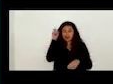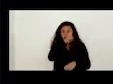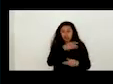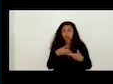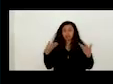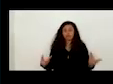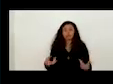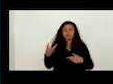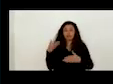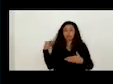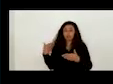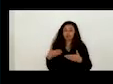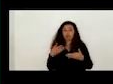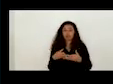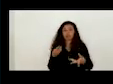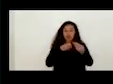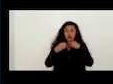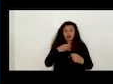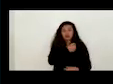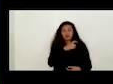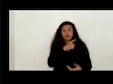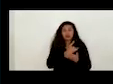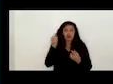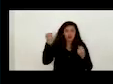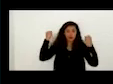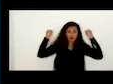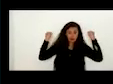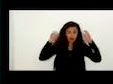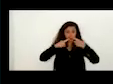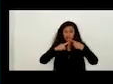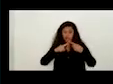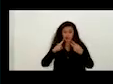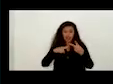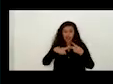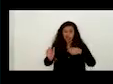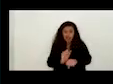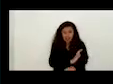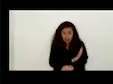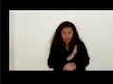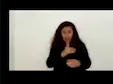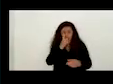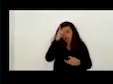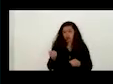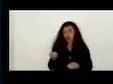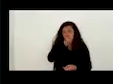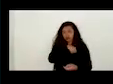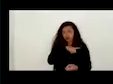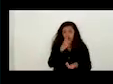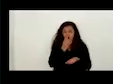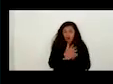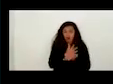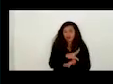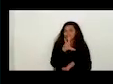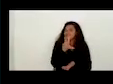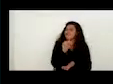alimentación saludable no nada más es para estar fuertes, no nada más es para tener energía o para crecer sanos, sino uno